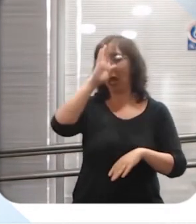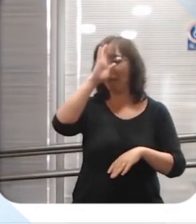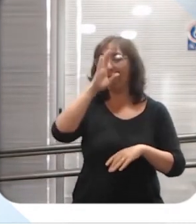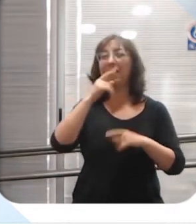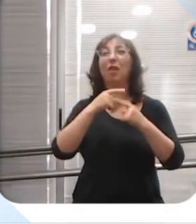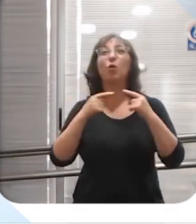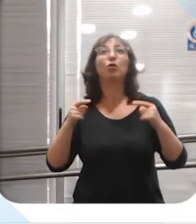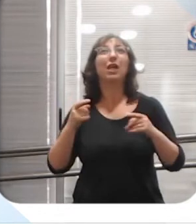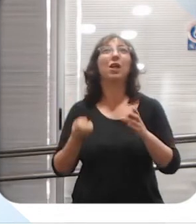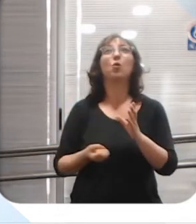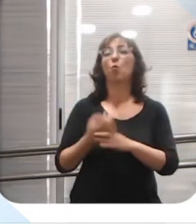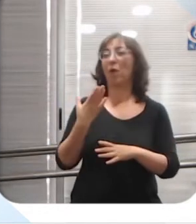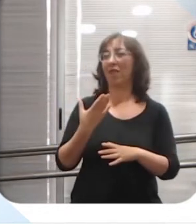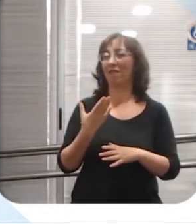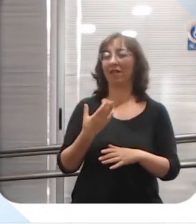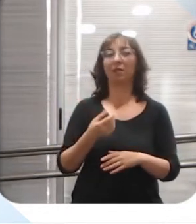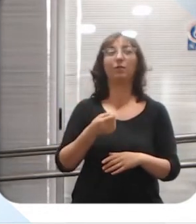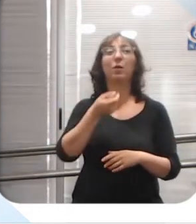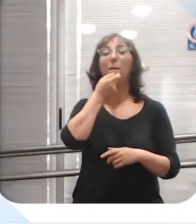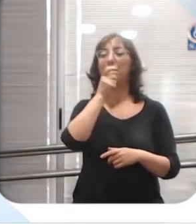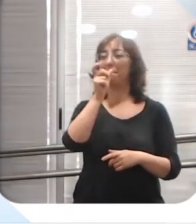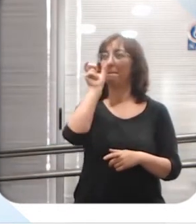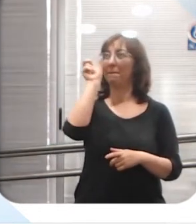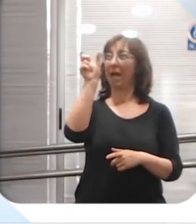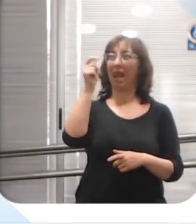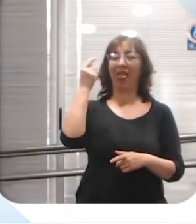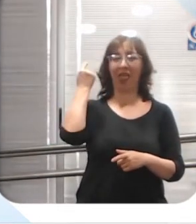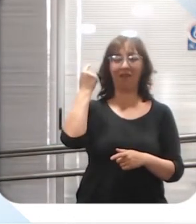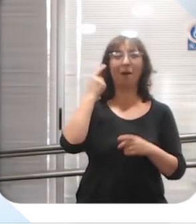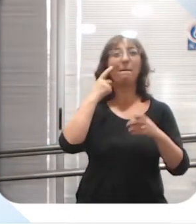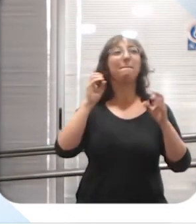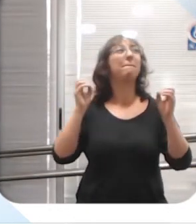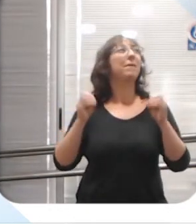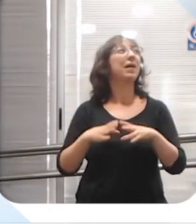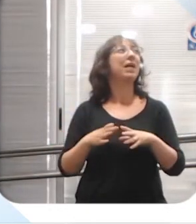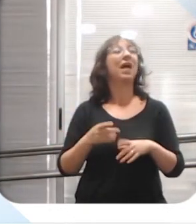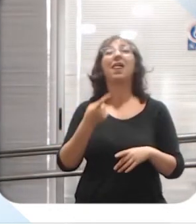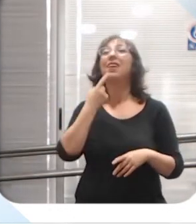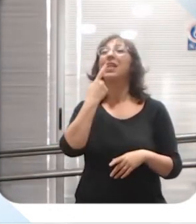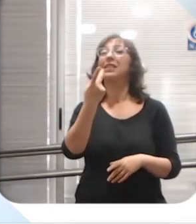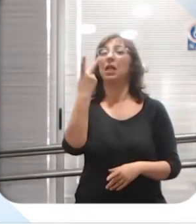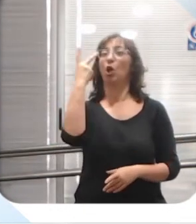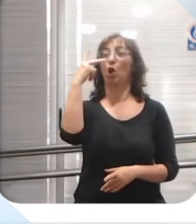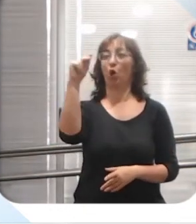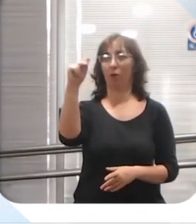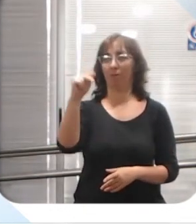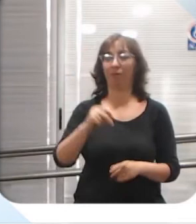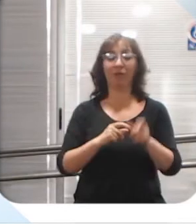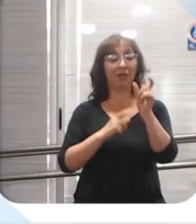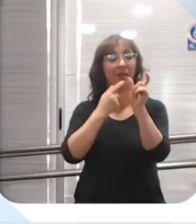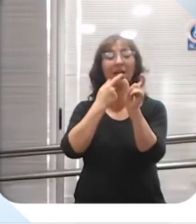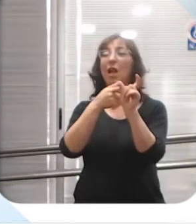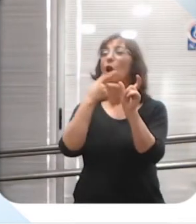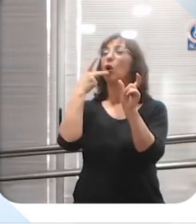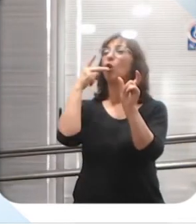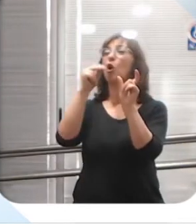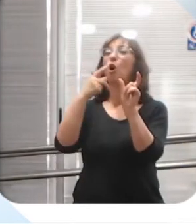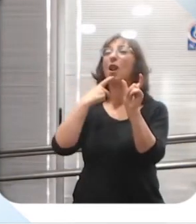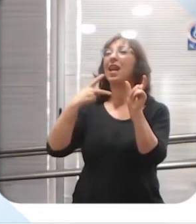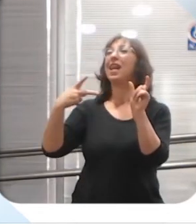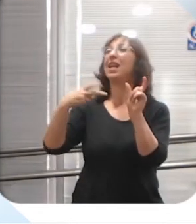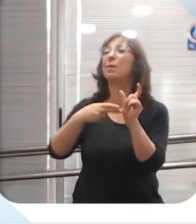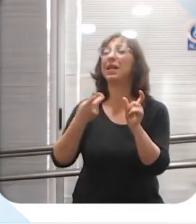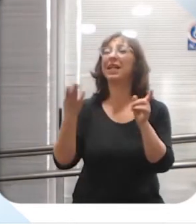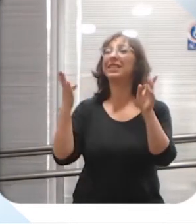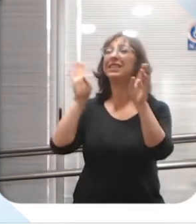cosas nuevas. ¿Tá? Yo pongo ahí una palabra que siempre me parece mágica, que es decir que no. Es el poder limitar, el poder cerrar